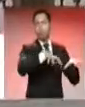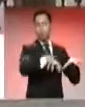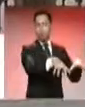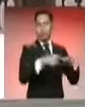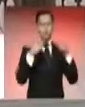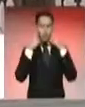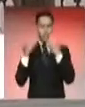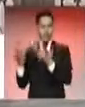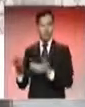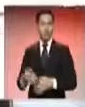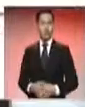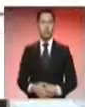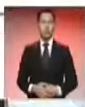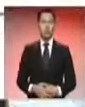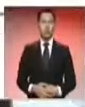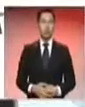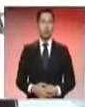declaraciones.